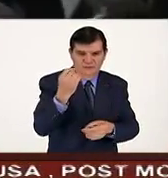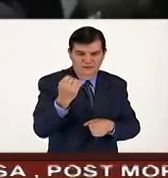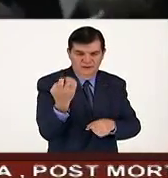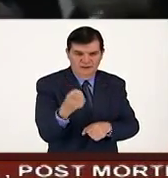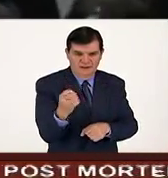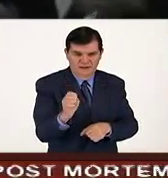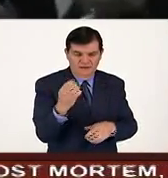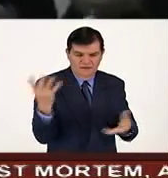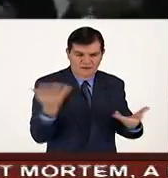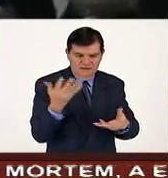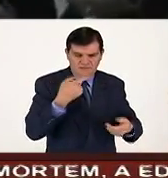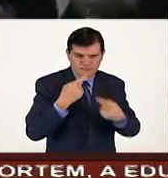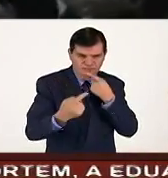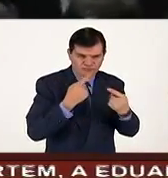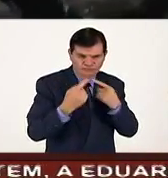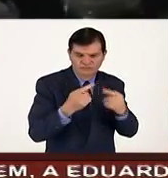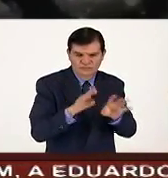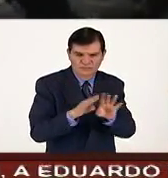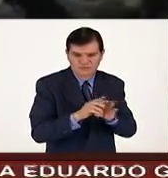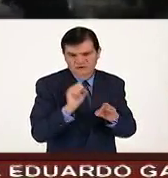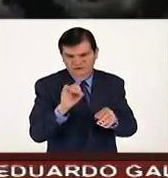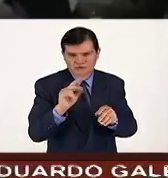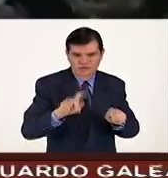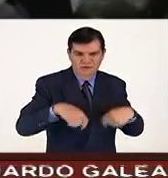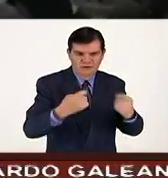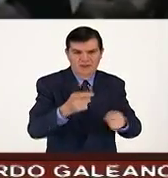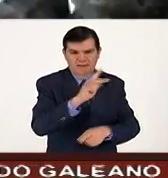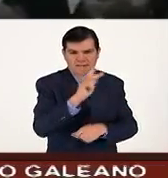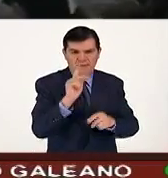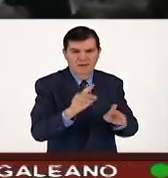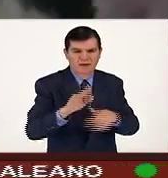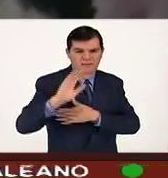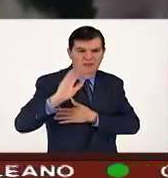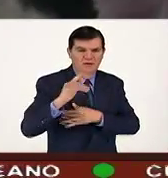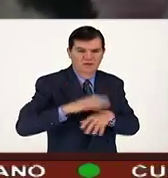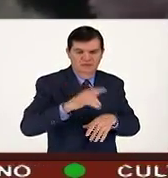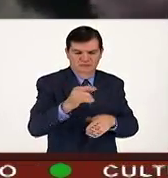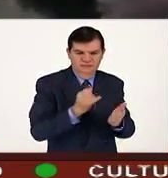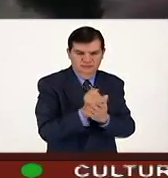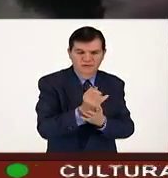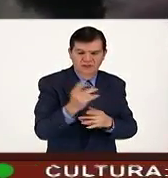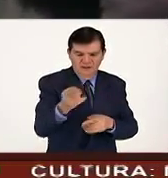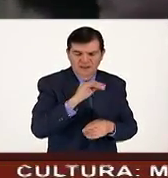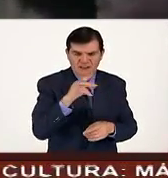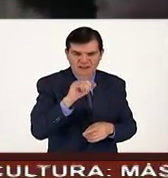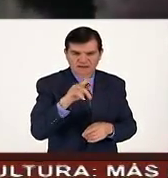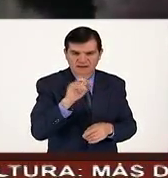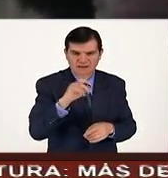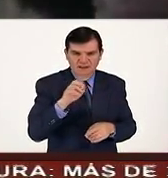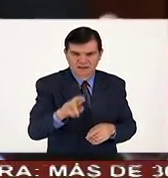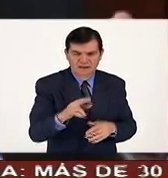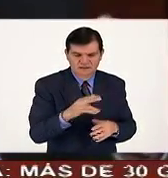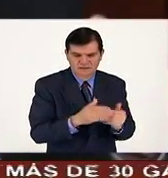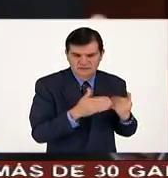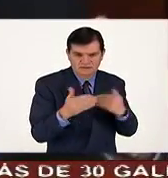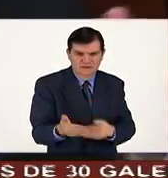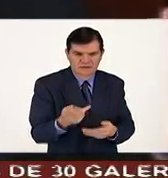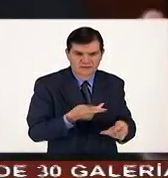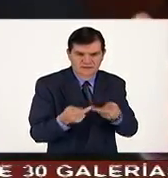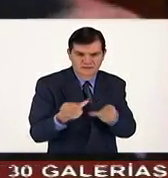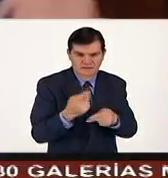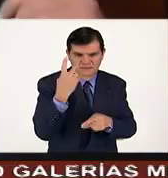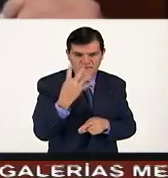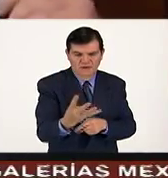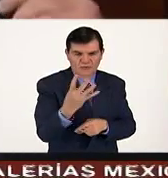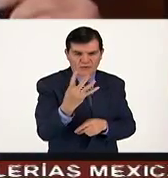enero se realizará la audiencia para determinar si se otorga el amparo definitivo. La toma de protesta de Elías Azar estaba programada para